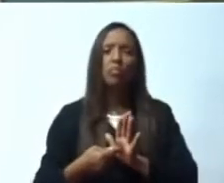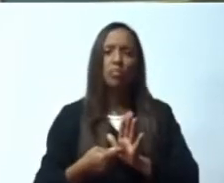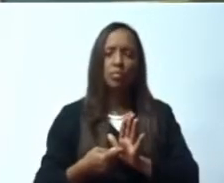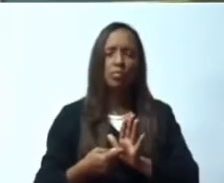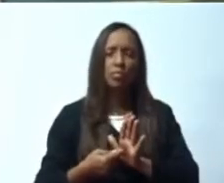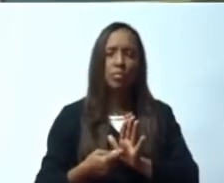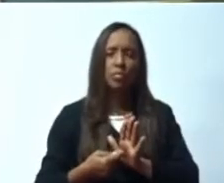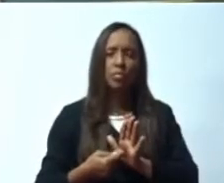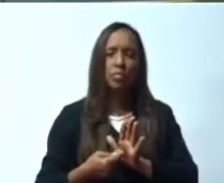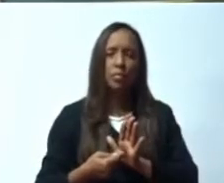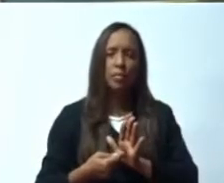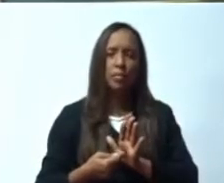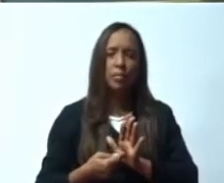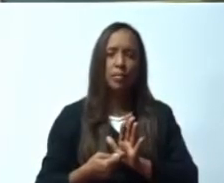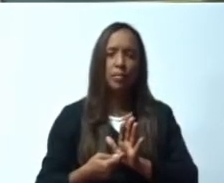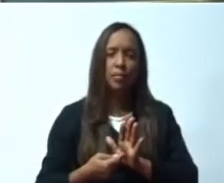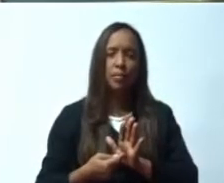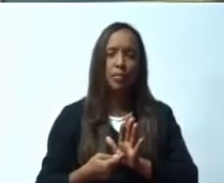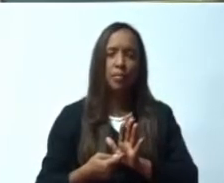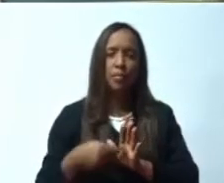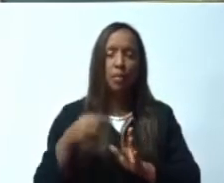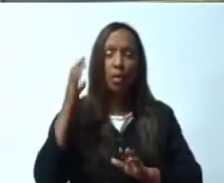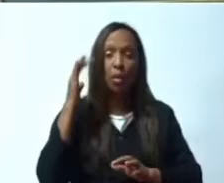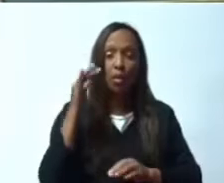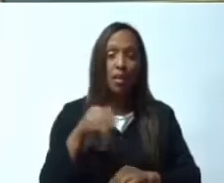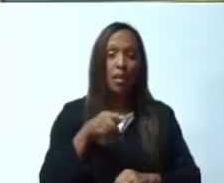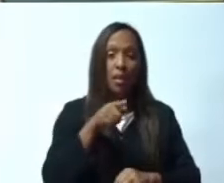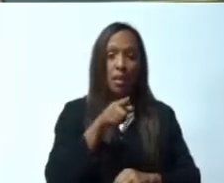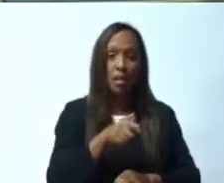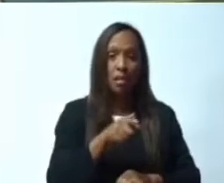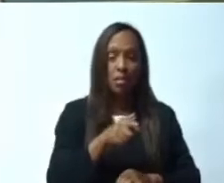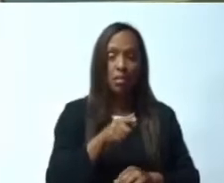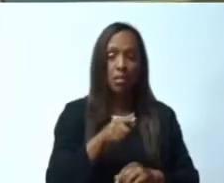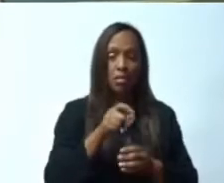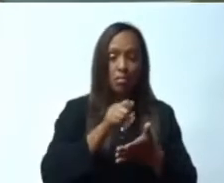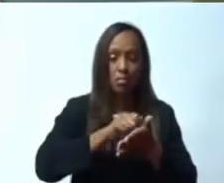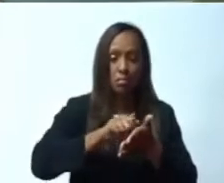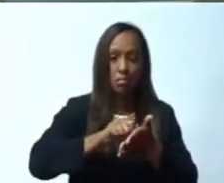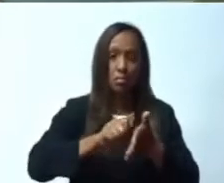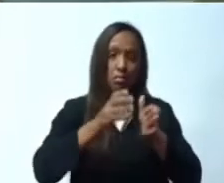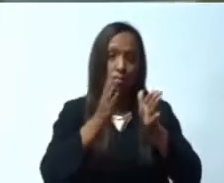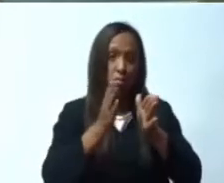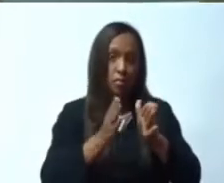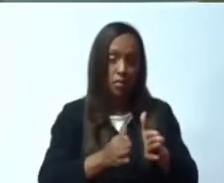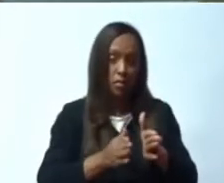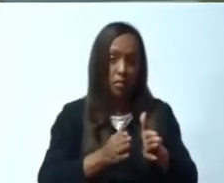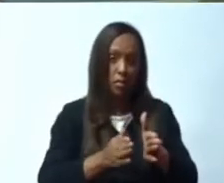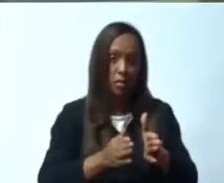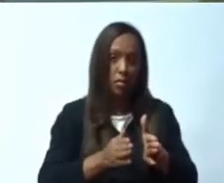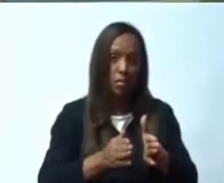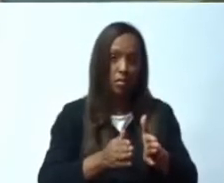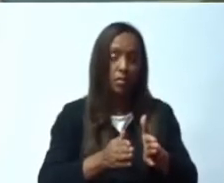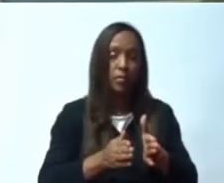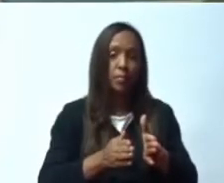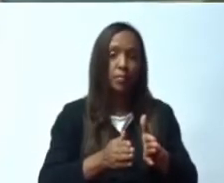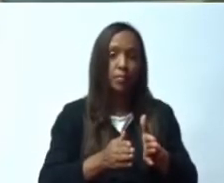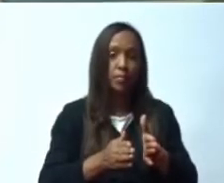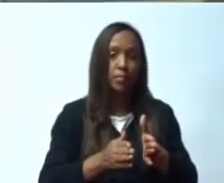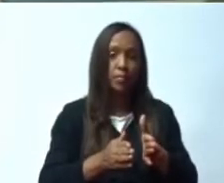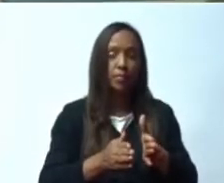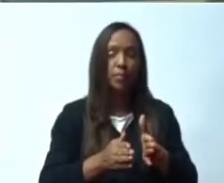joven que tengo el honor de conocer, de la provincia de Bauruco, Ramón de